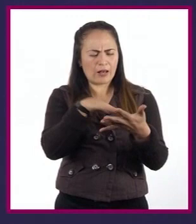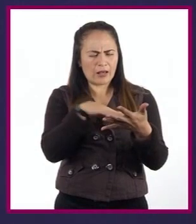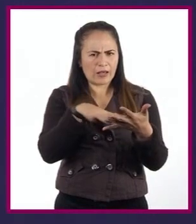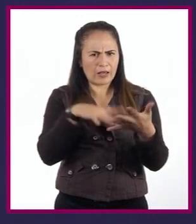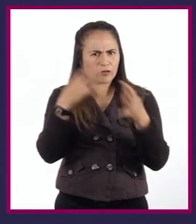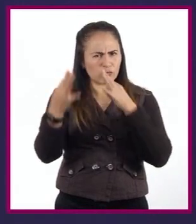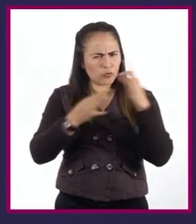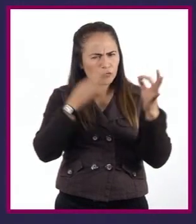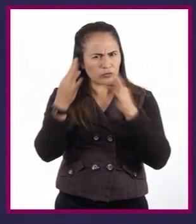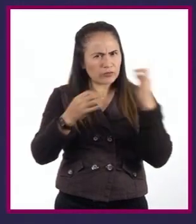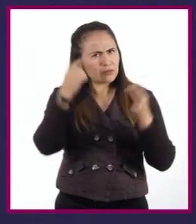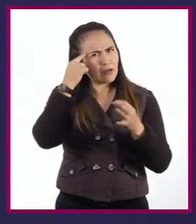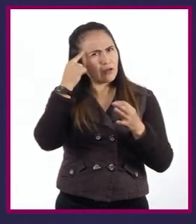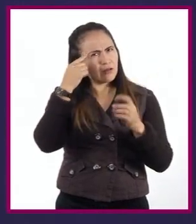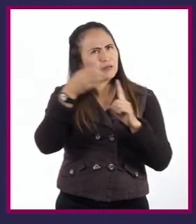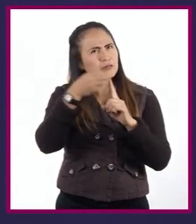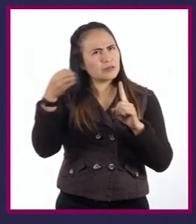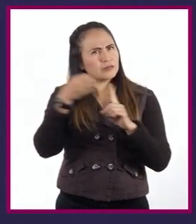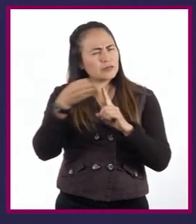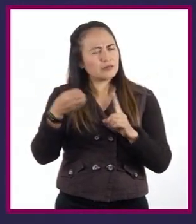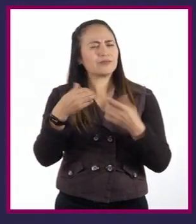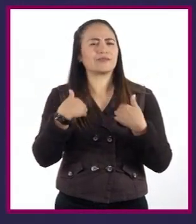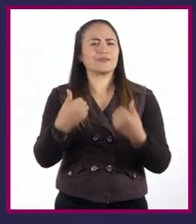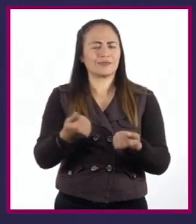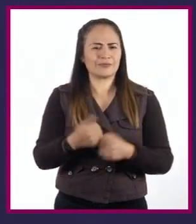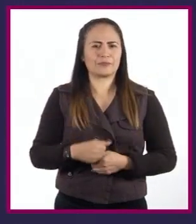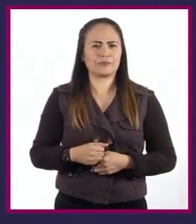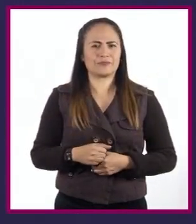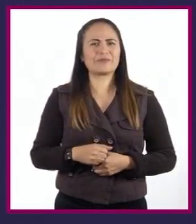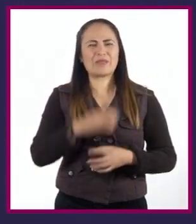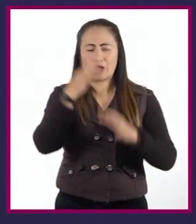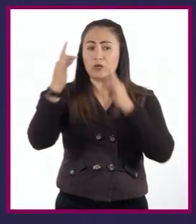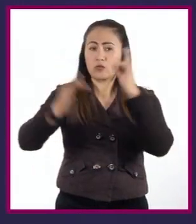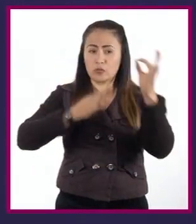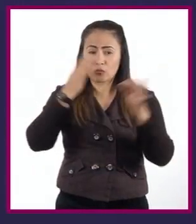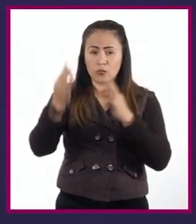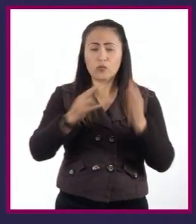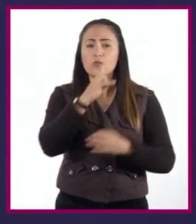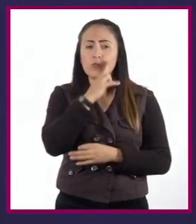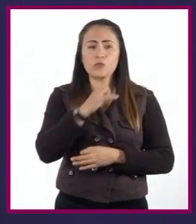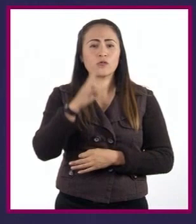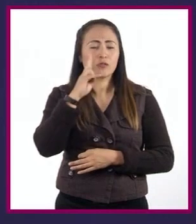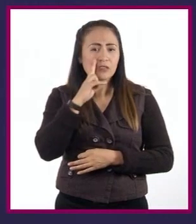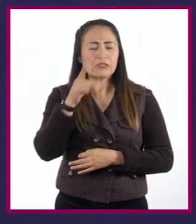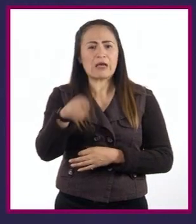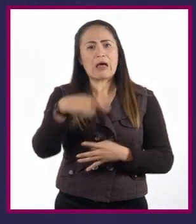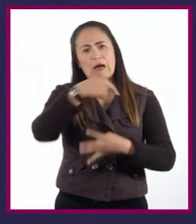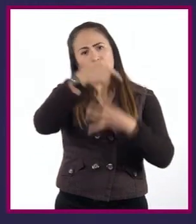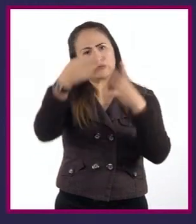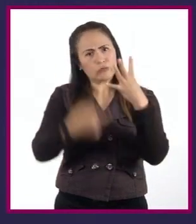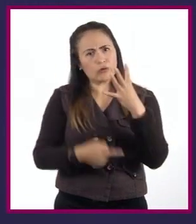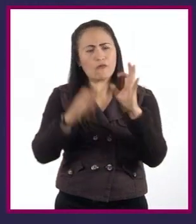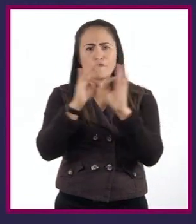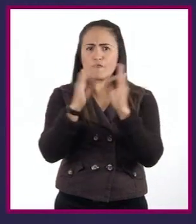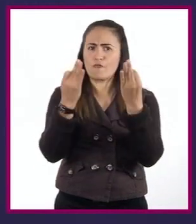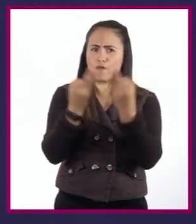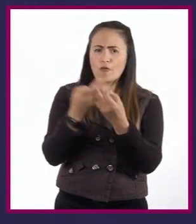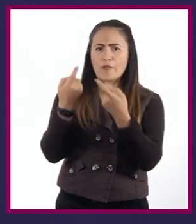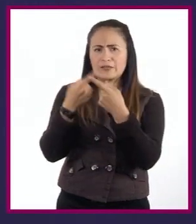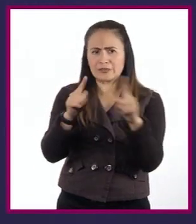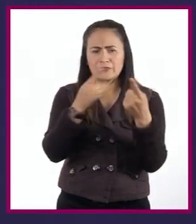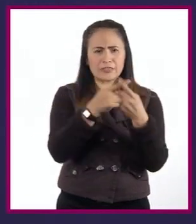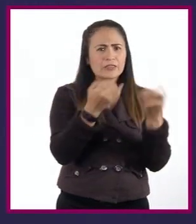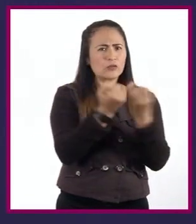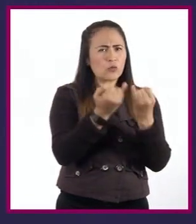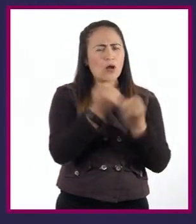noticia. Como ya habrán notado al revisar noticias, existe una gran diversidad de formas y perspectivas